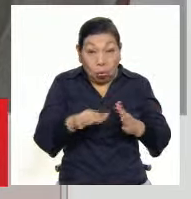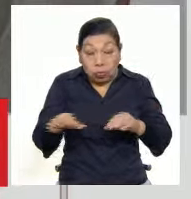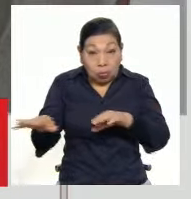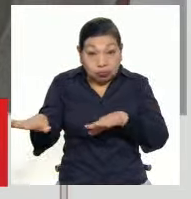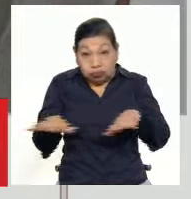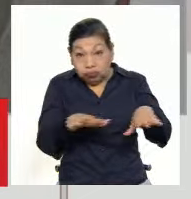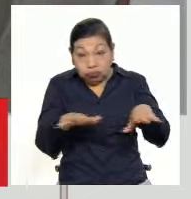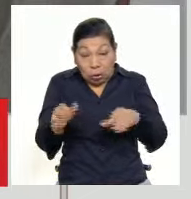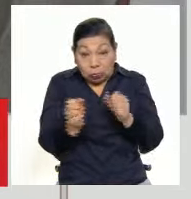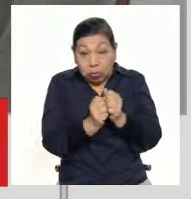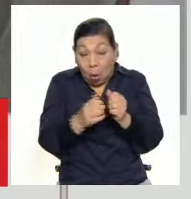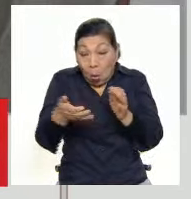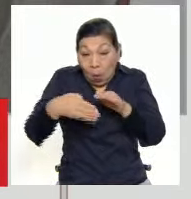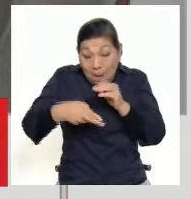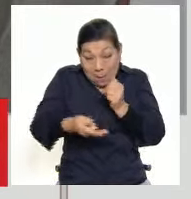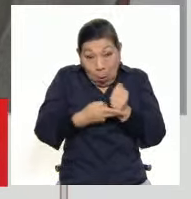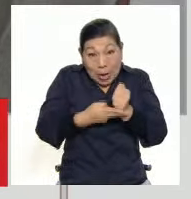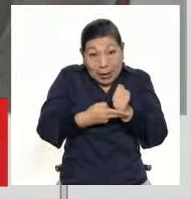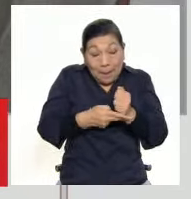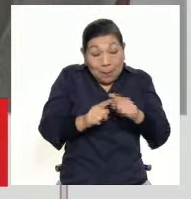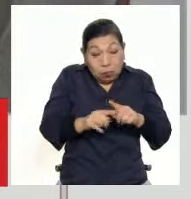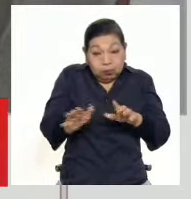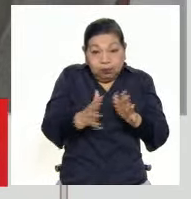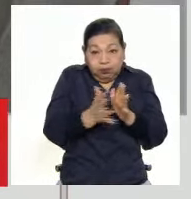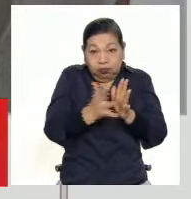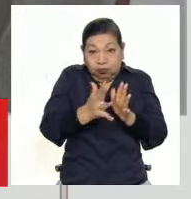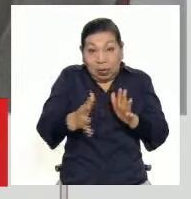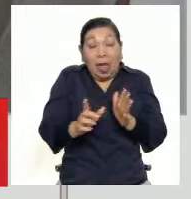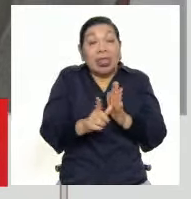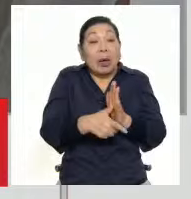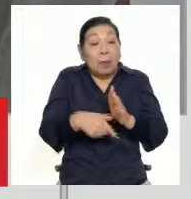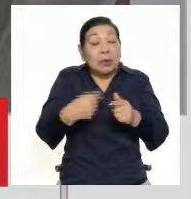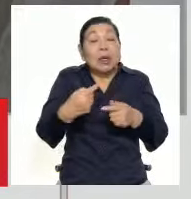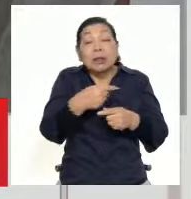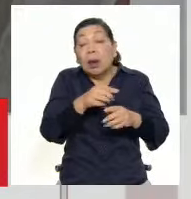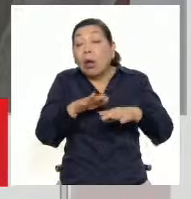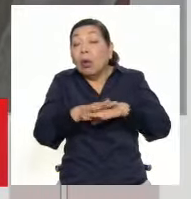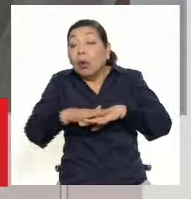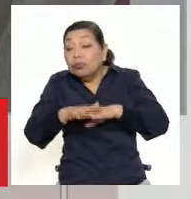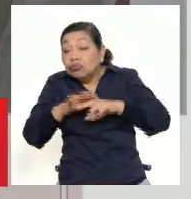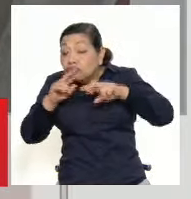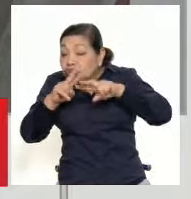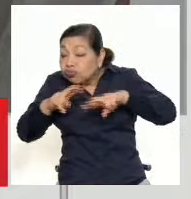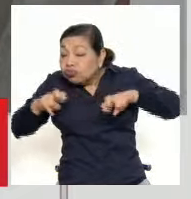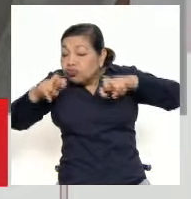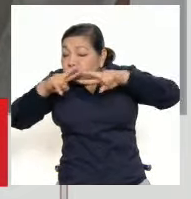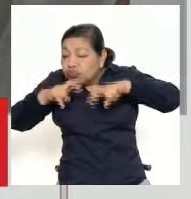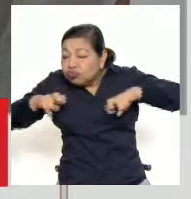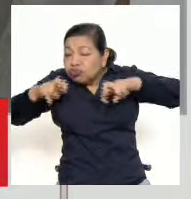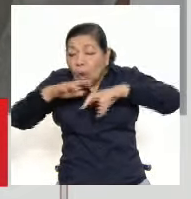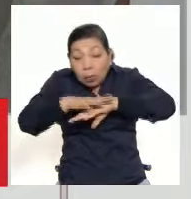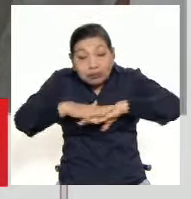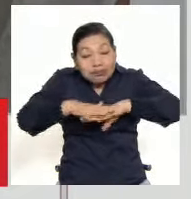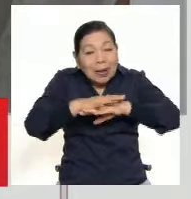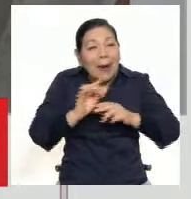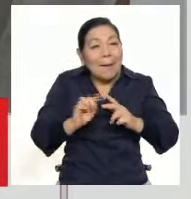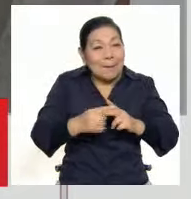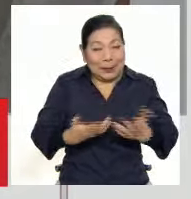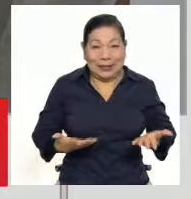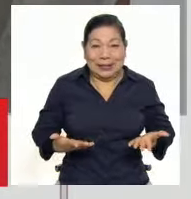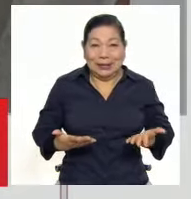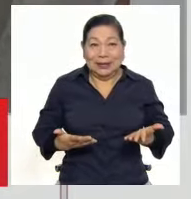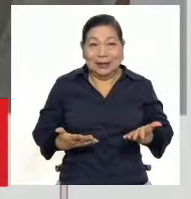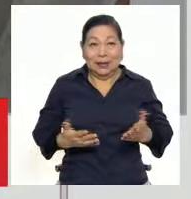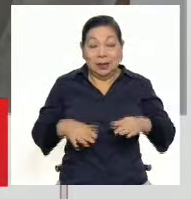energía que estaba acumulada aquí, ¿no? Entonces, eso lo vamos a saber en las próximas semanas, ¿no? Pero obviamente el proceso vuelve a empezar. O sea,